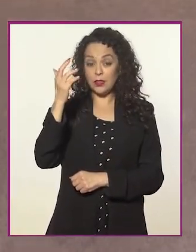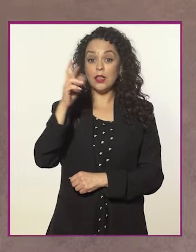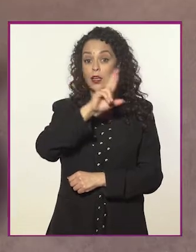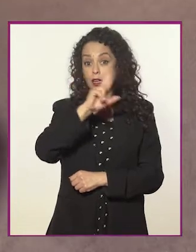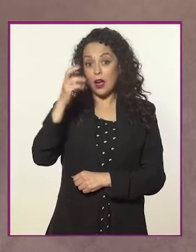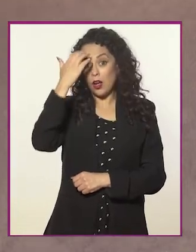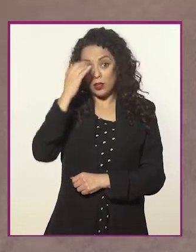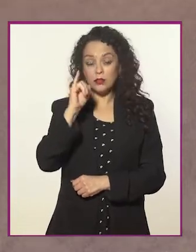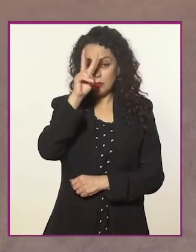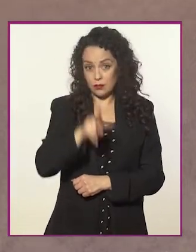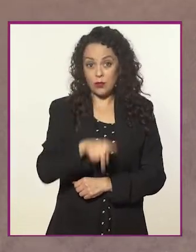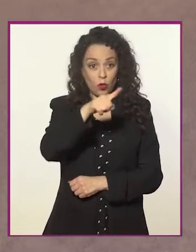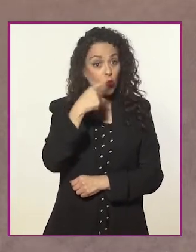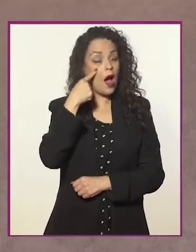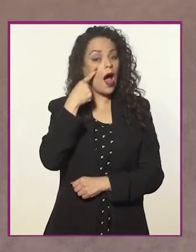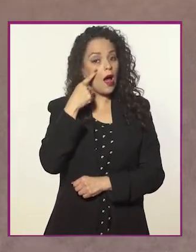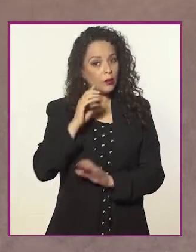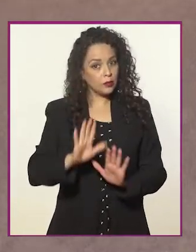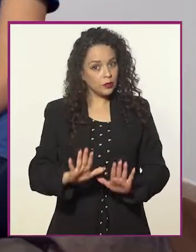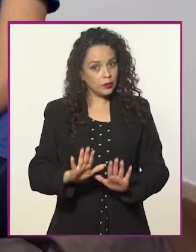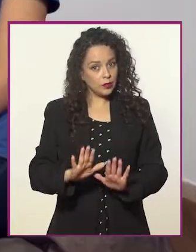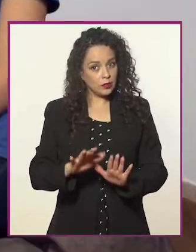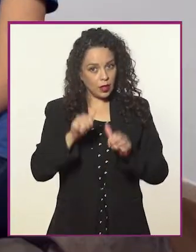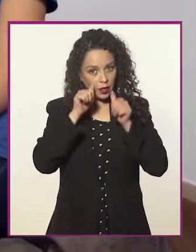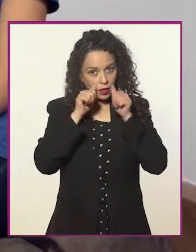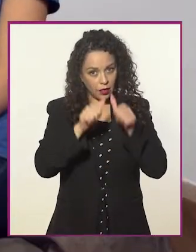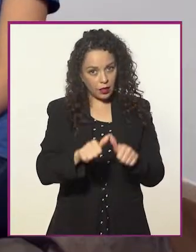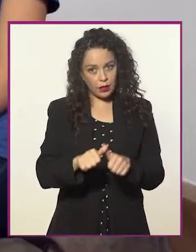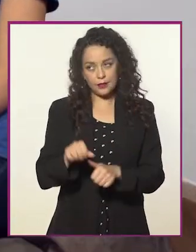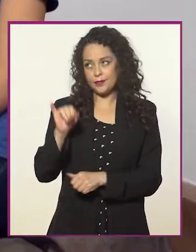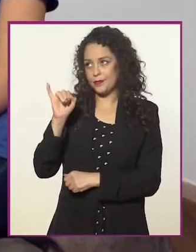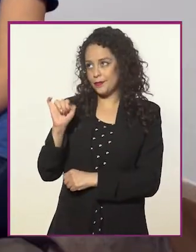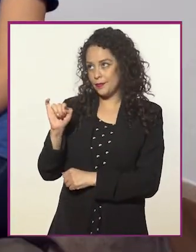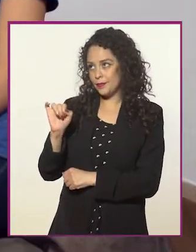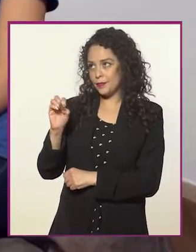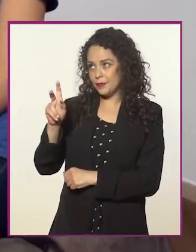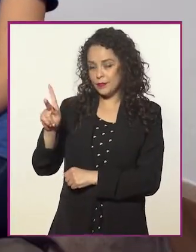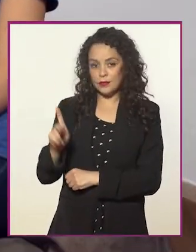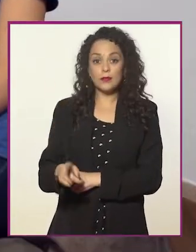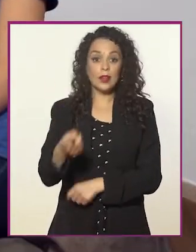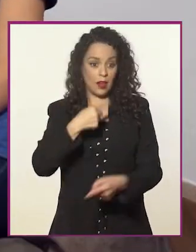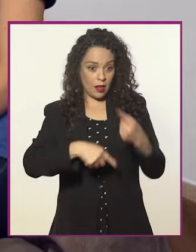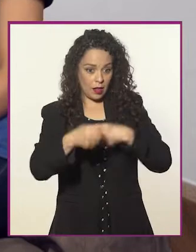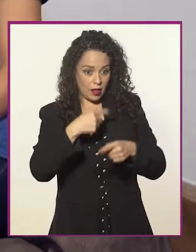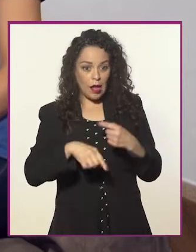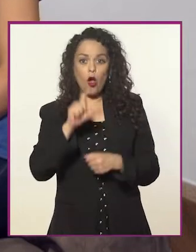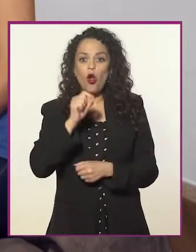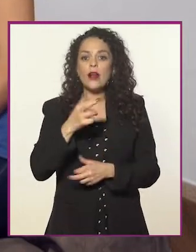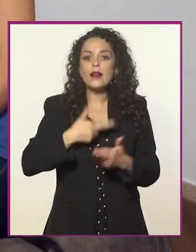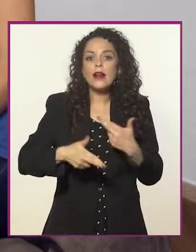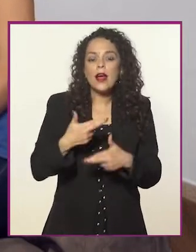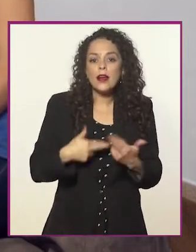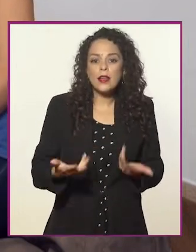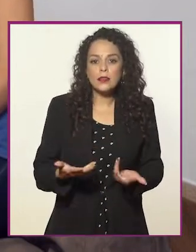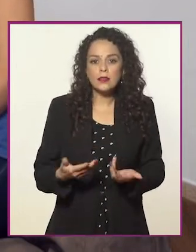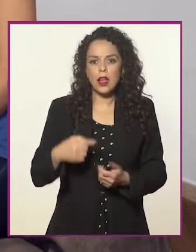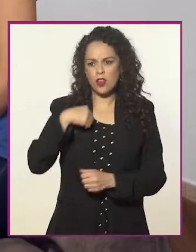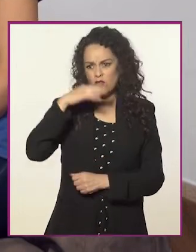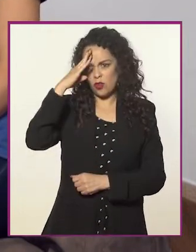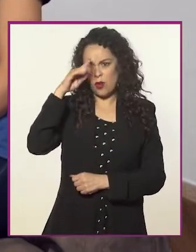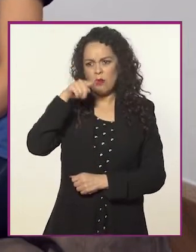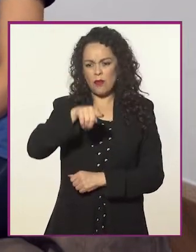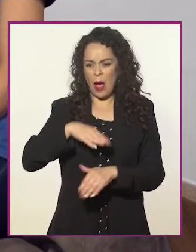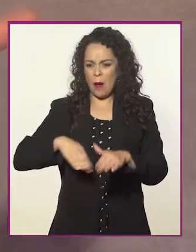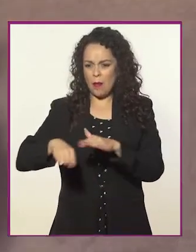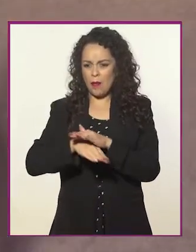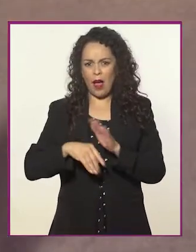Ojo, ponte atento. Obvio. Ahora vuelvo. Yo pensé que presumían su aritmética